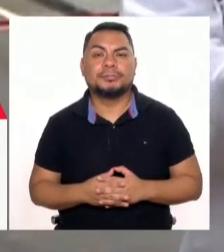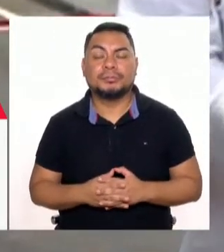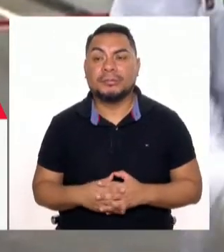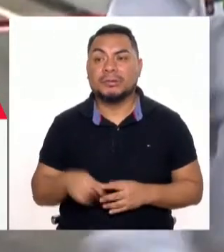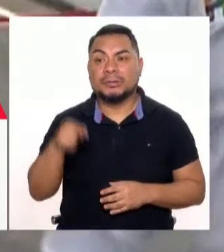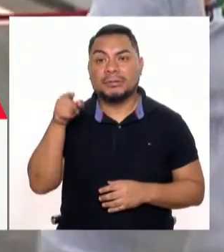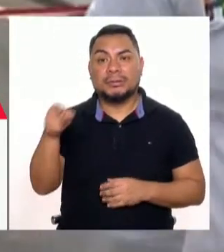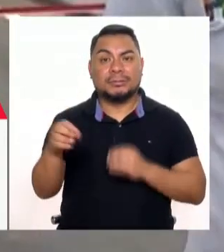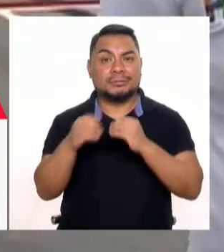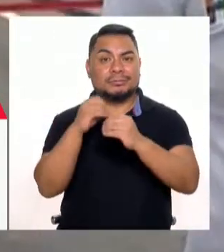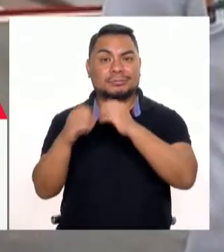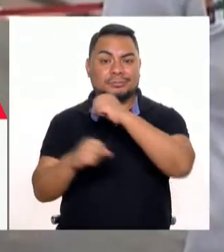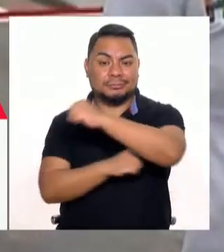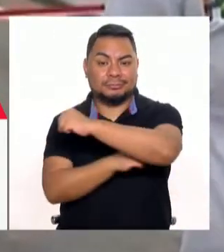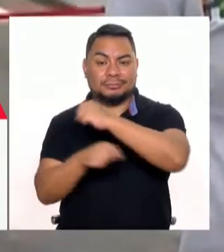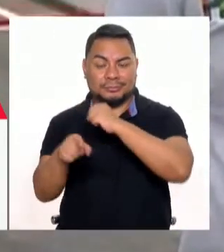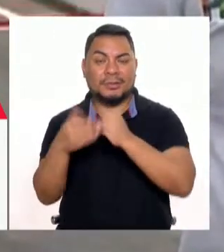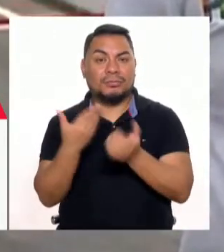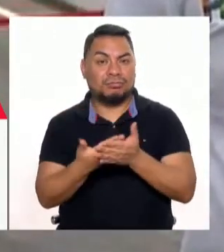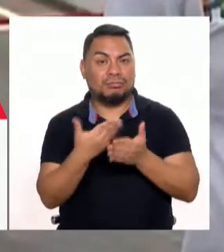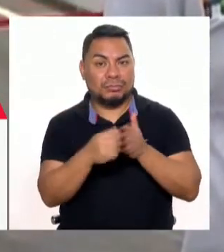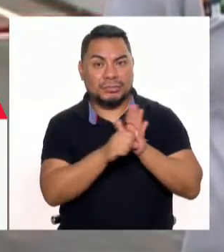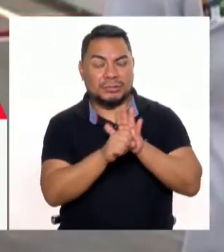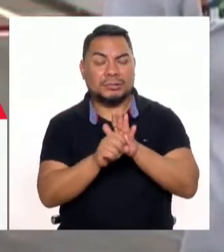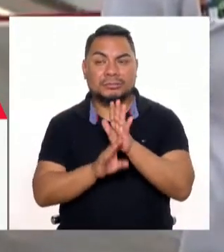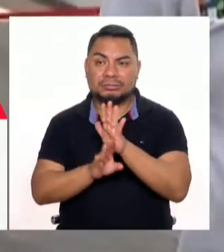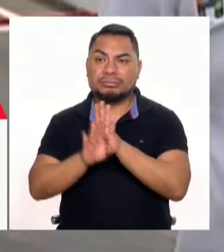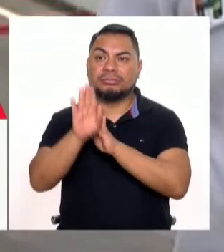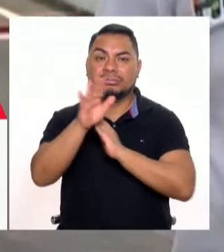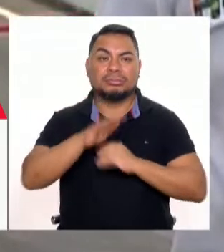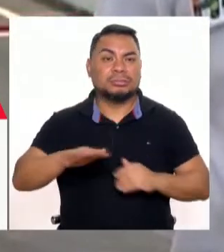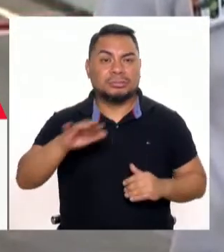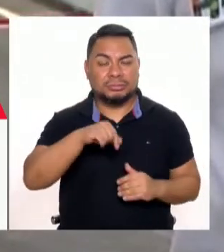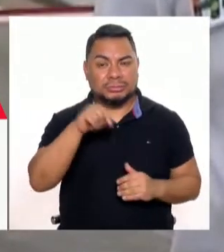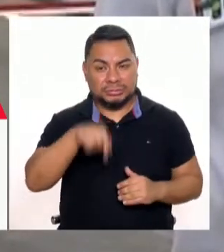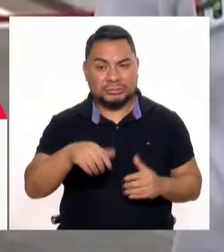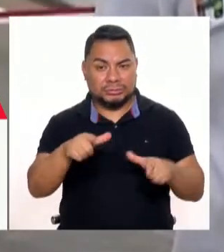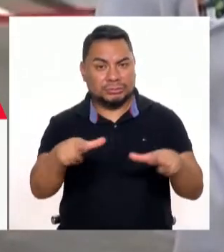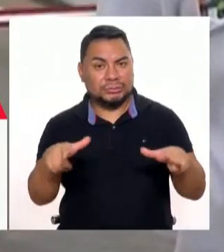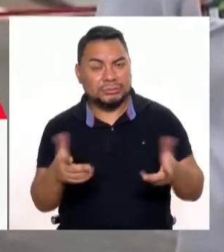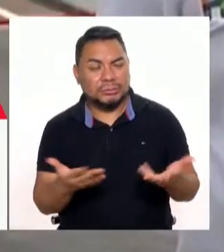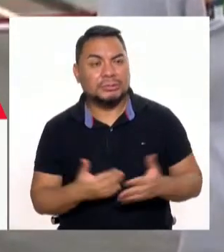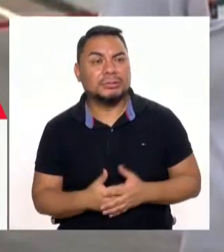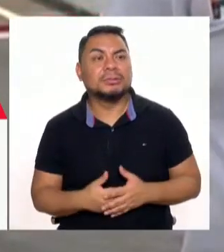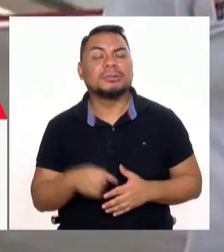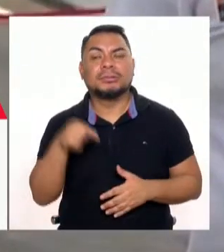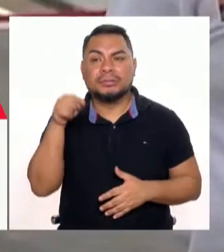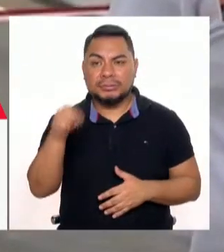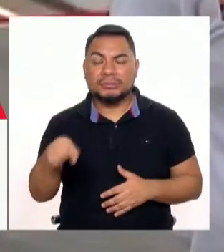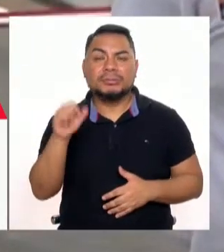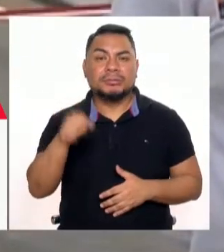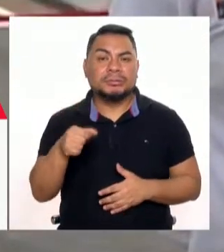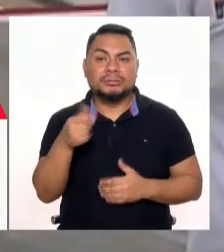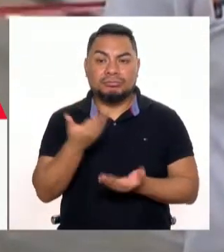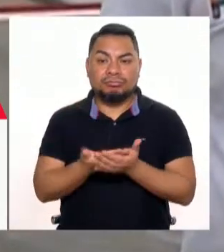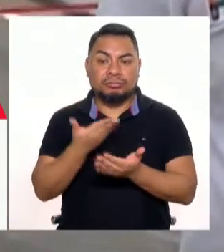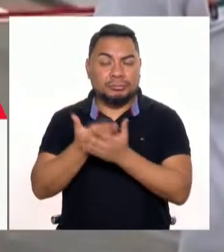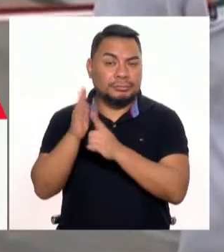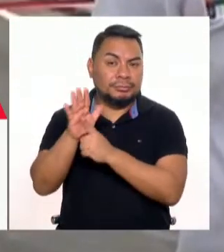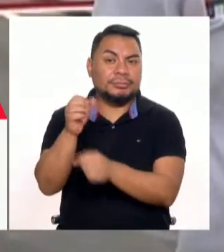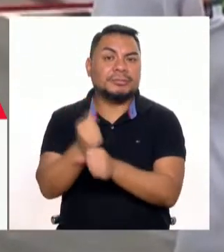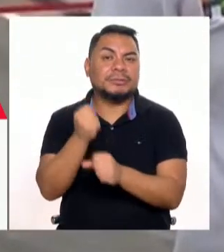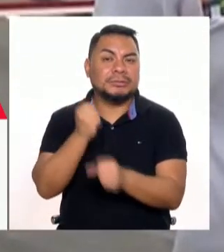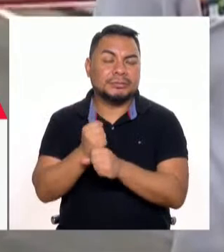este puente símbolo del crecimiento de nuestra patria es nuestra del trabajo